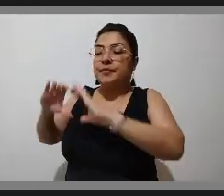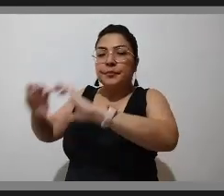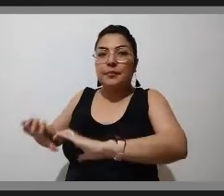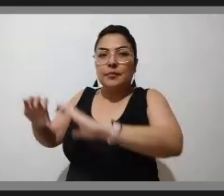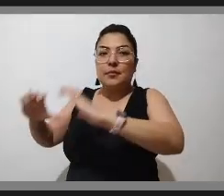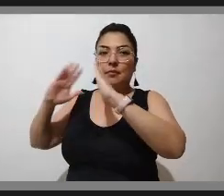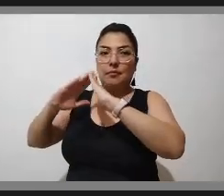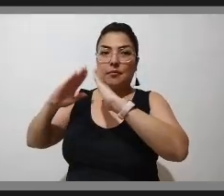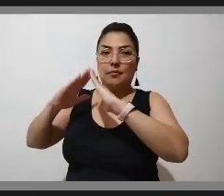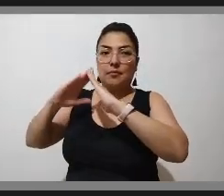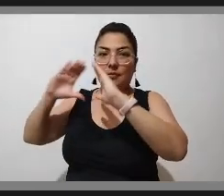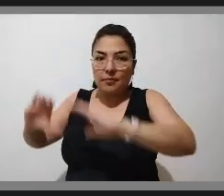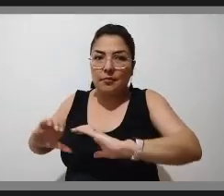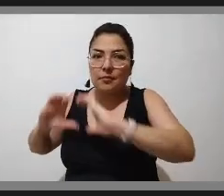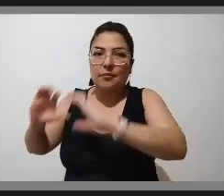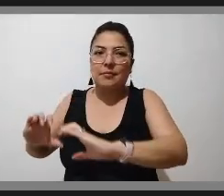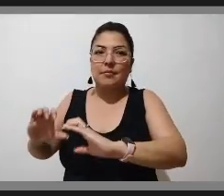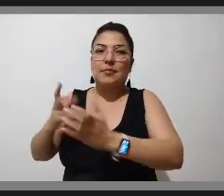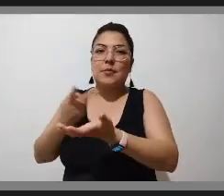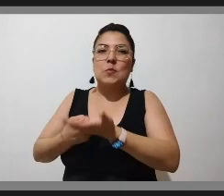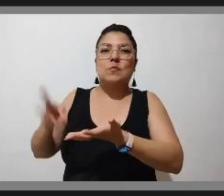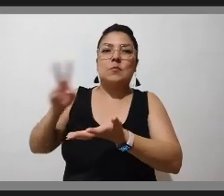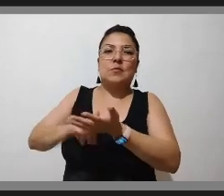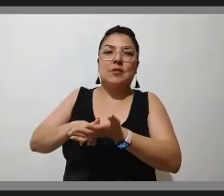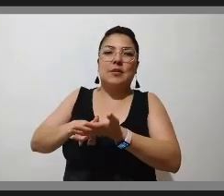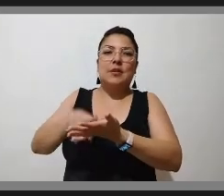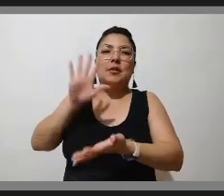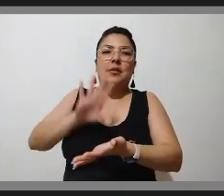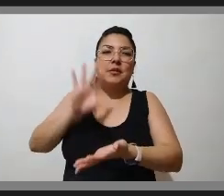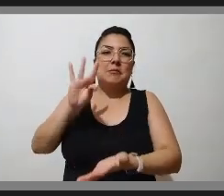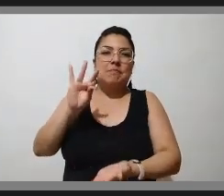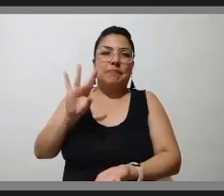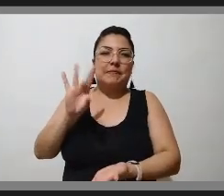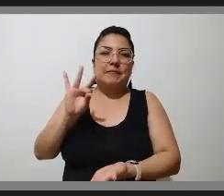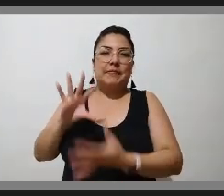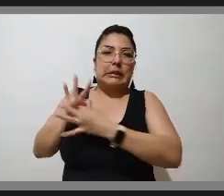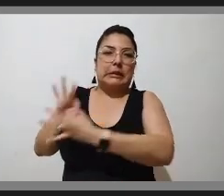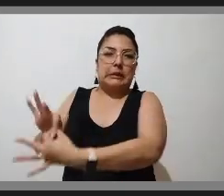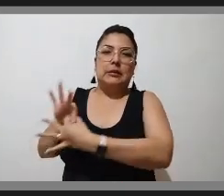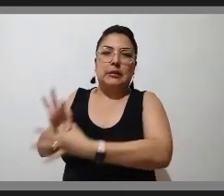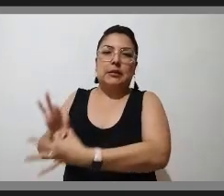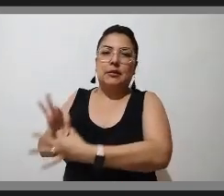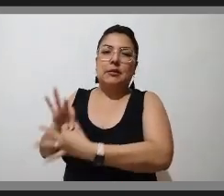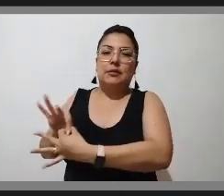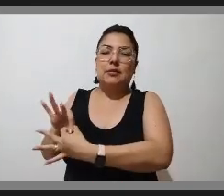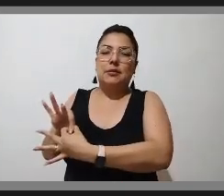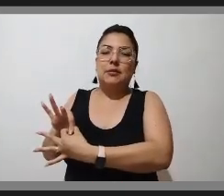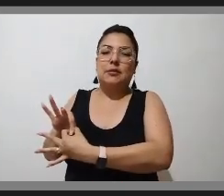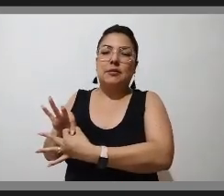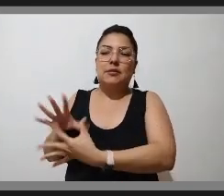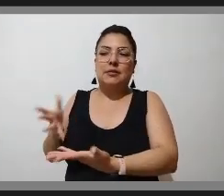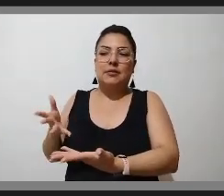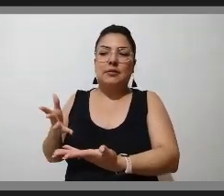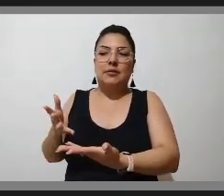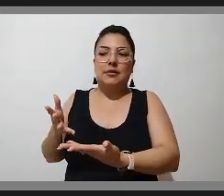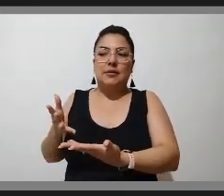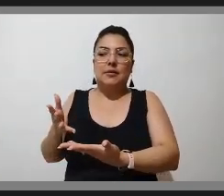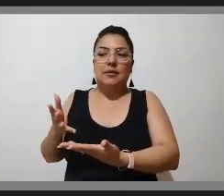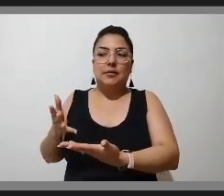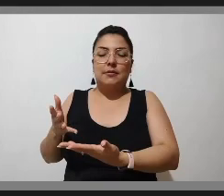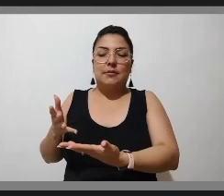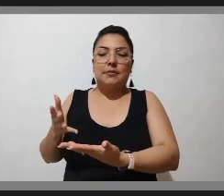estas responsabilidades domésticas o de cuidados, y eso es lo que no les permite a manera también